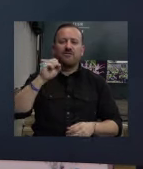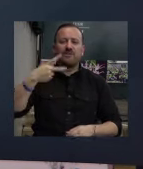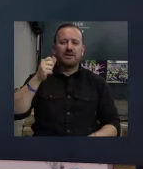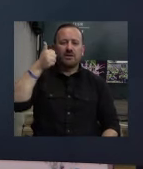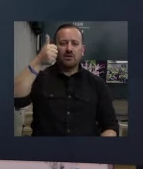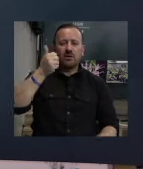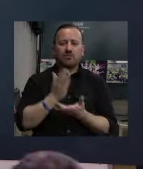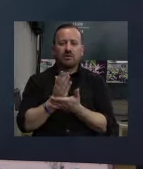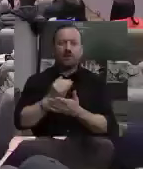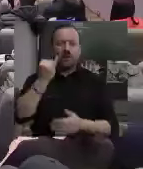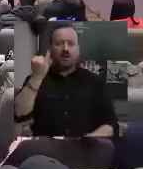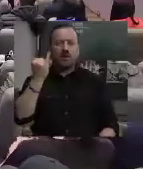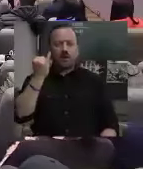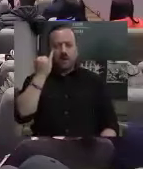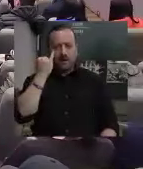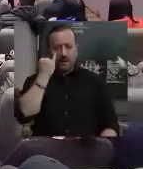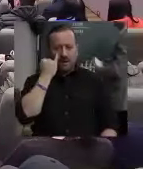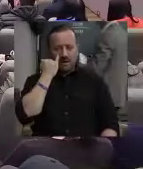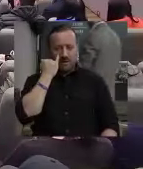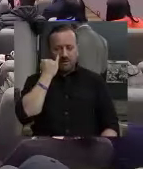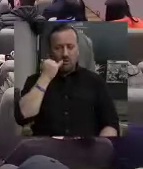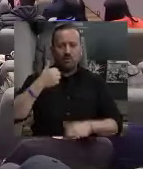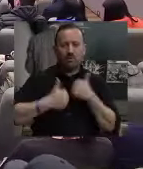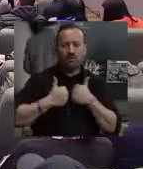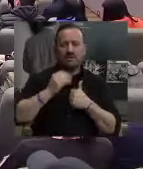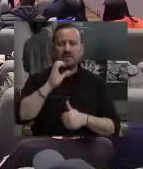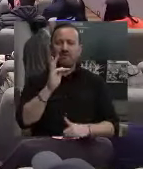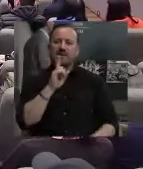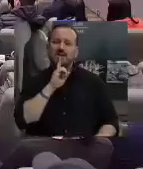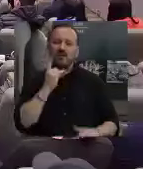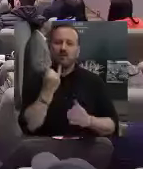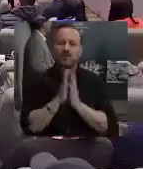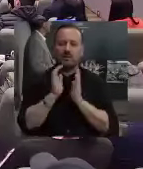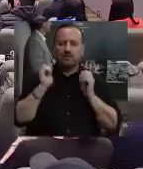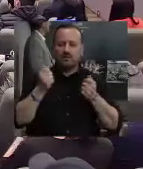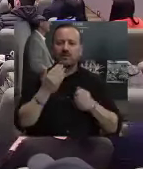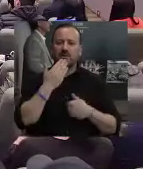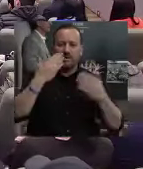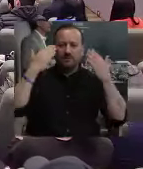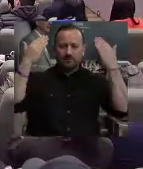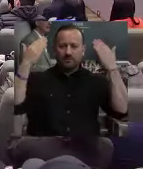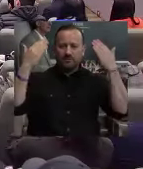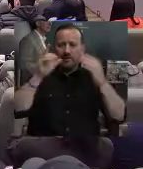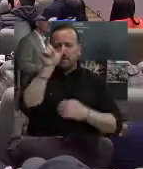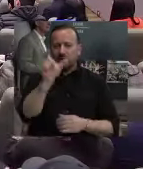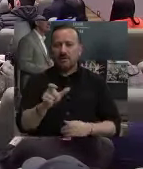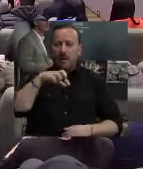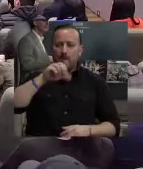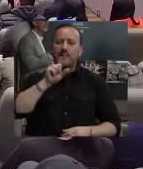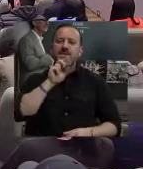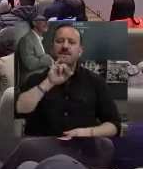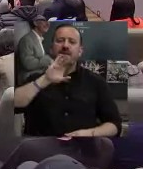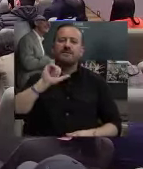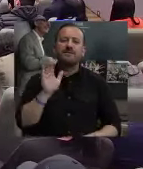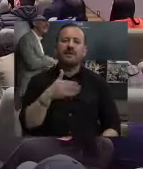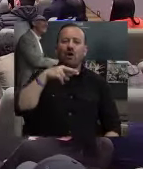del instituto profesional y centro de formación técnica Santo Tomás también saludamos a la señora Patricia noda